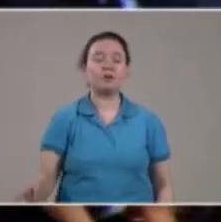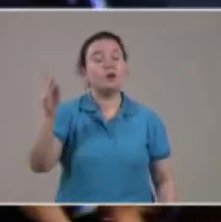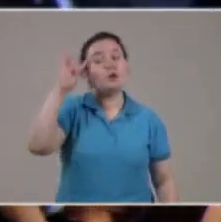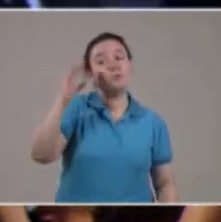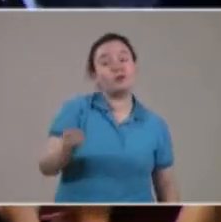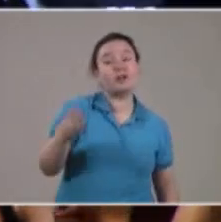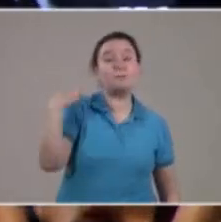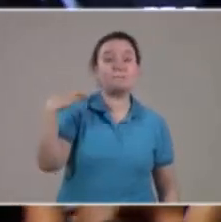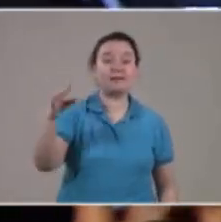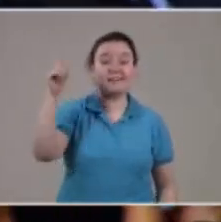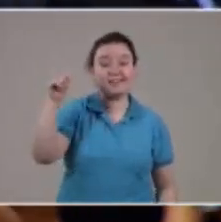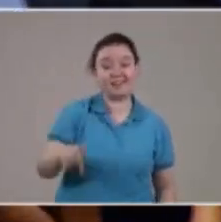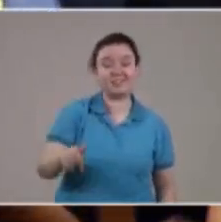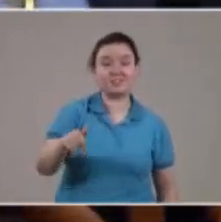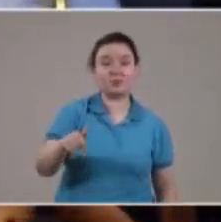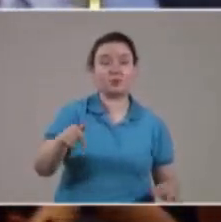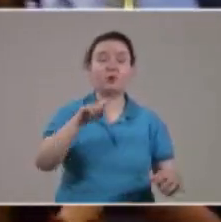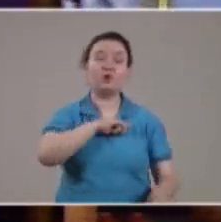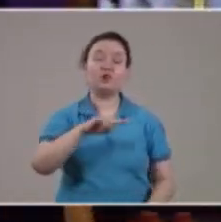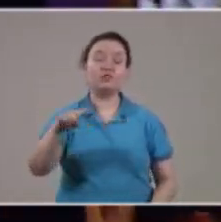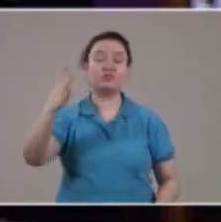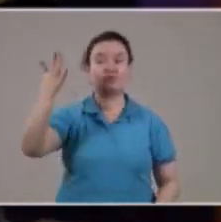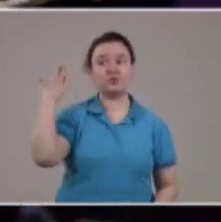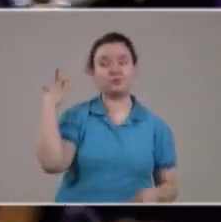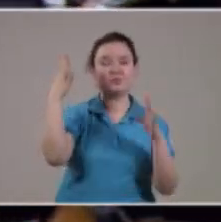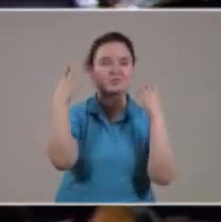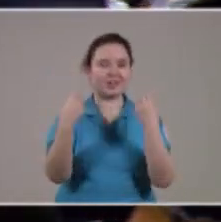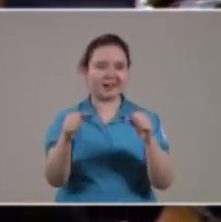Porque para esto he sido creado.